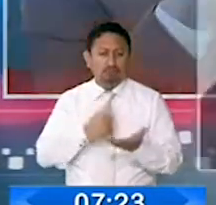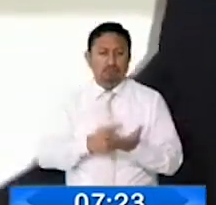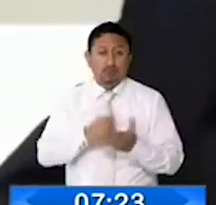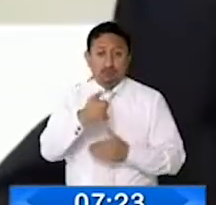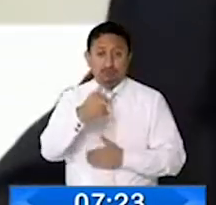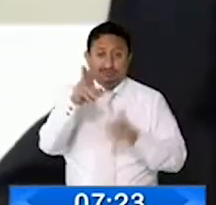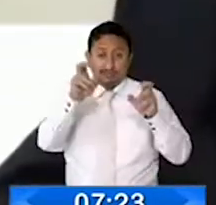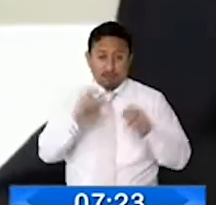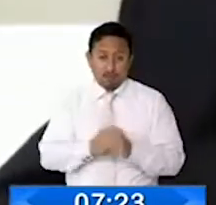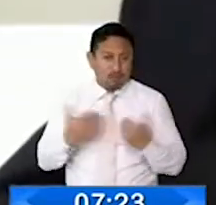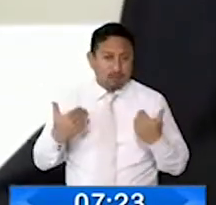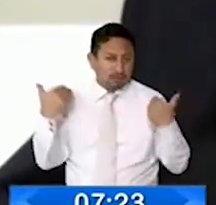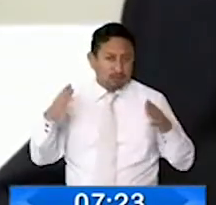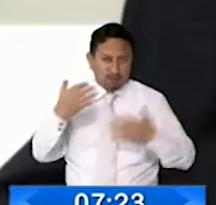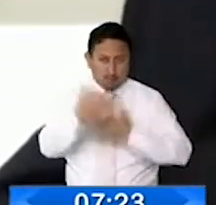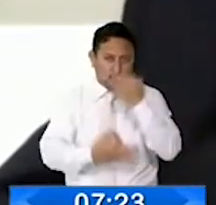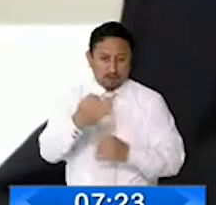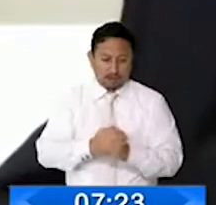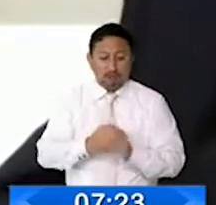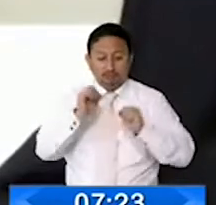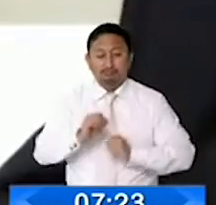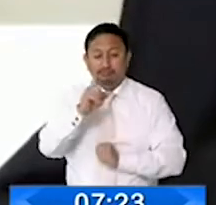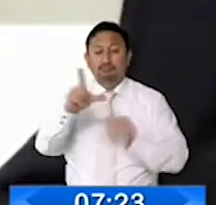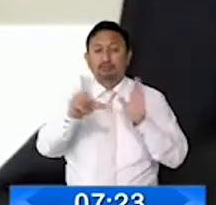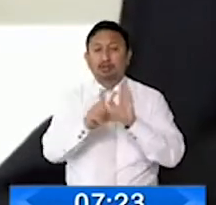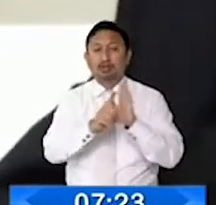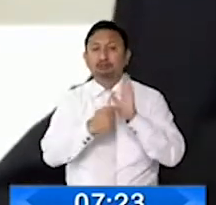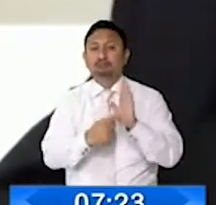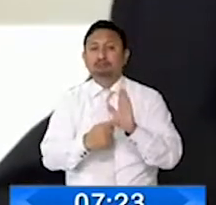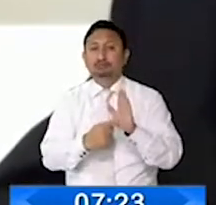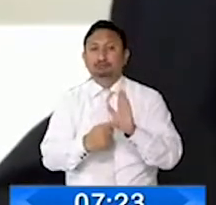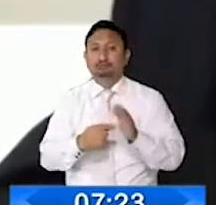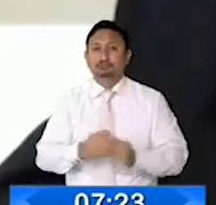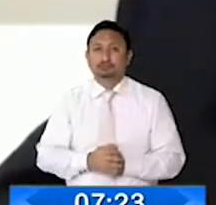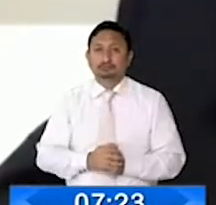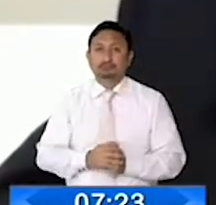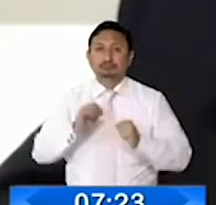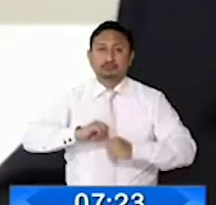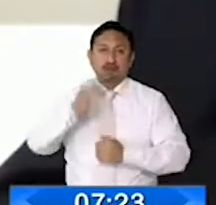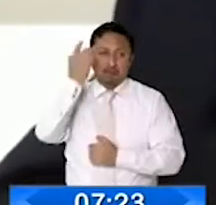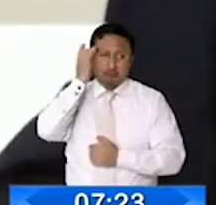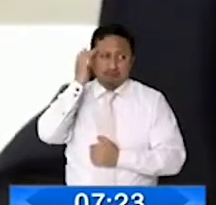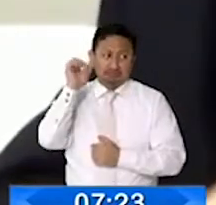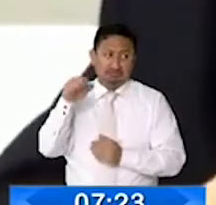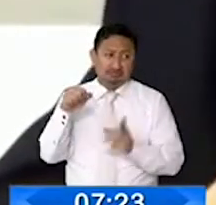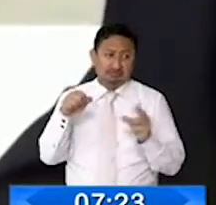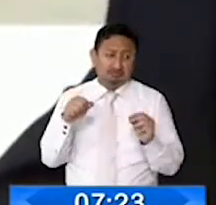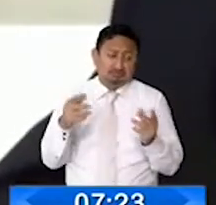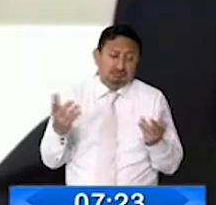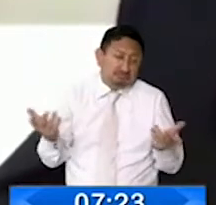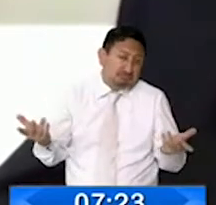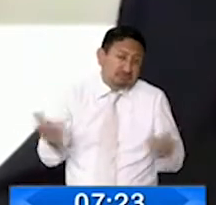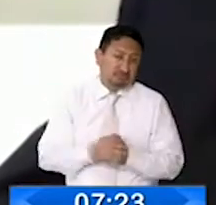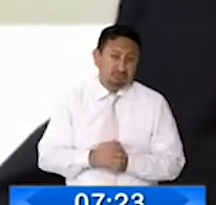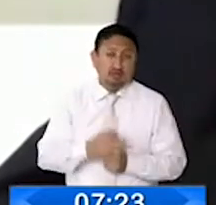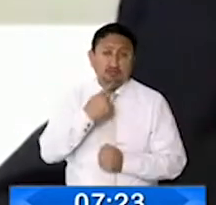que usted refiere, como cualquiera otro, de conformidad con la ley. De que me preocupe o no me preocupe, sencillamente, como he